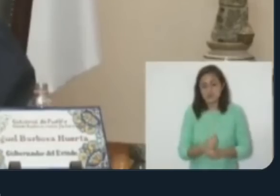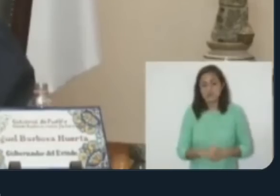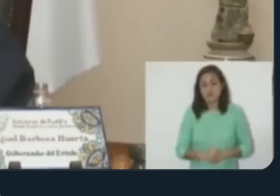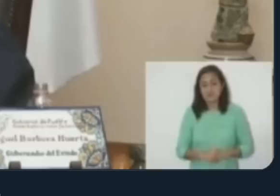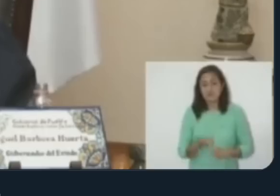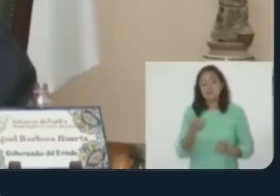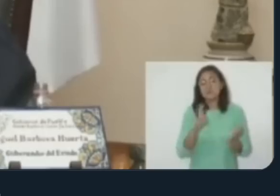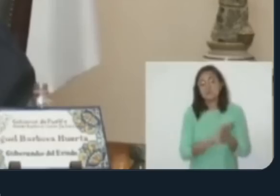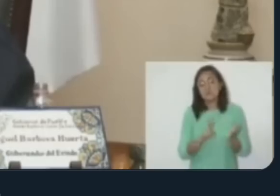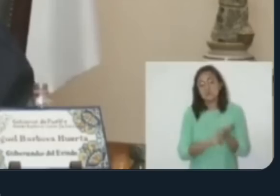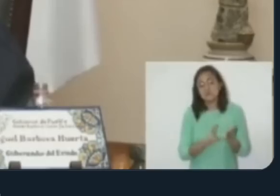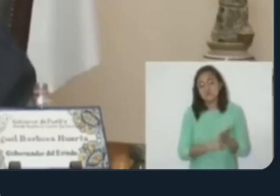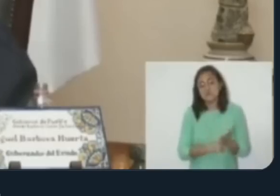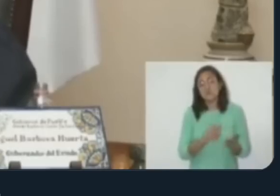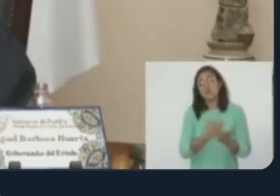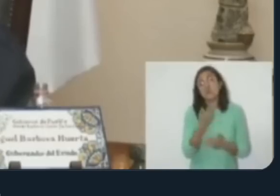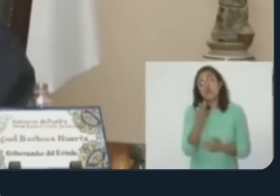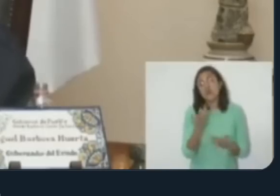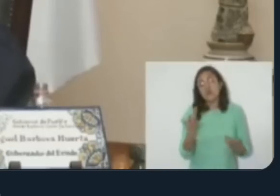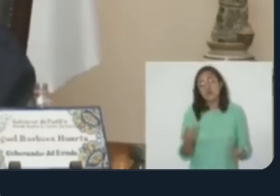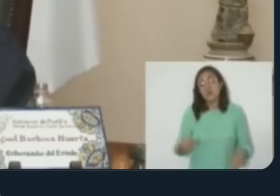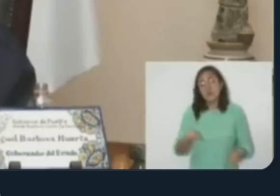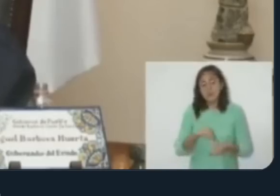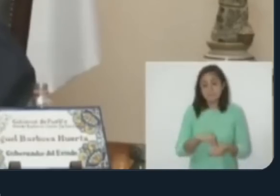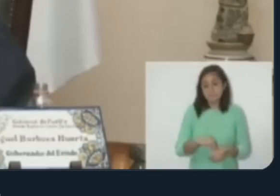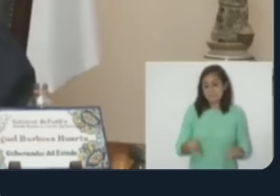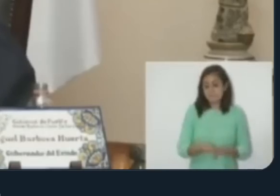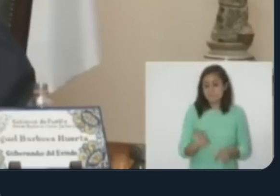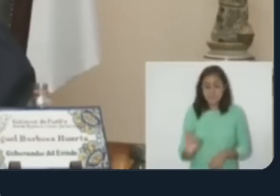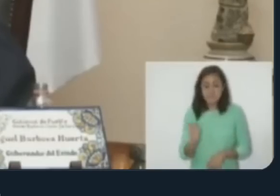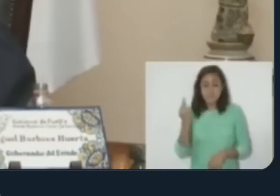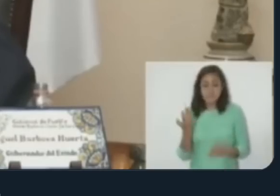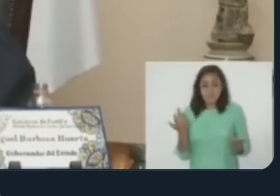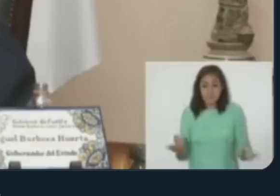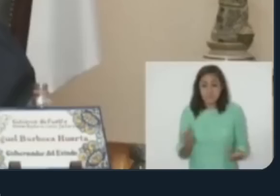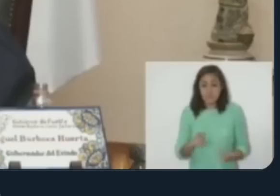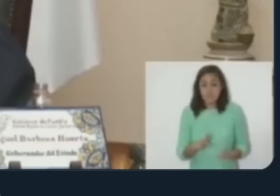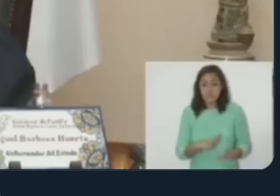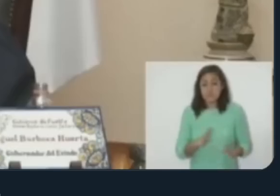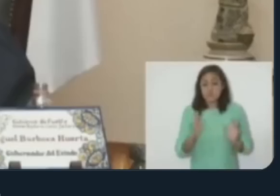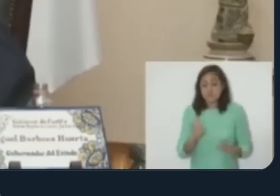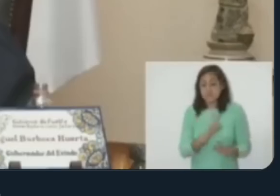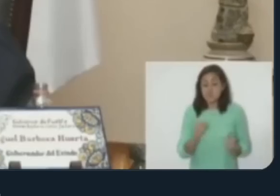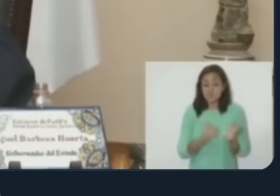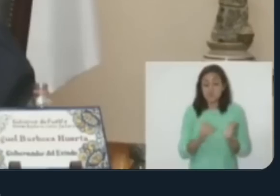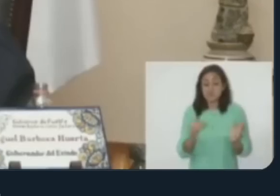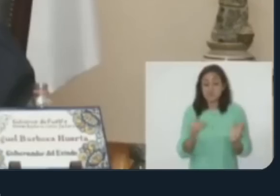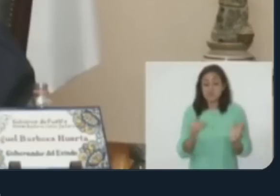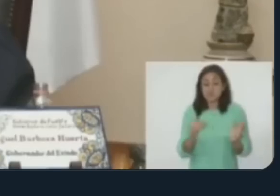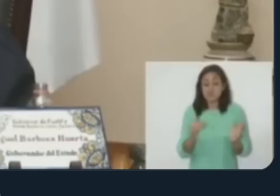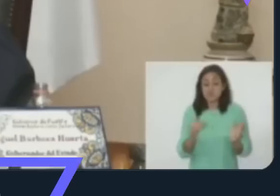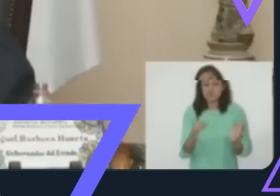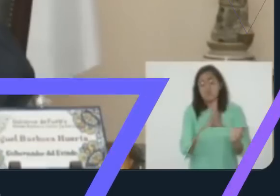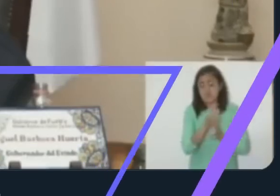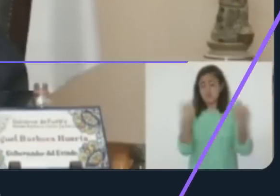Barbosa ante la toma de las oficinas de la SEP en el estado de Puebla. A